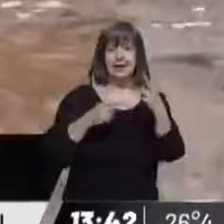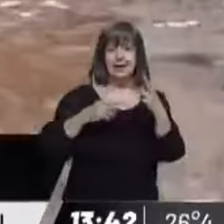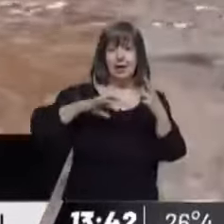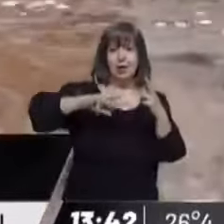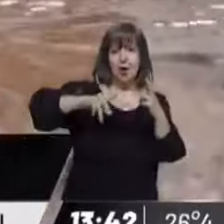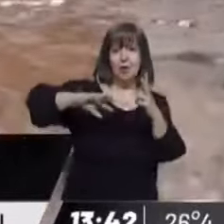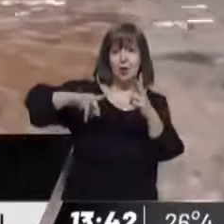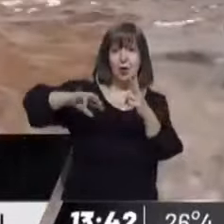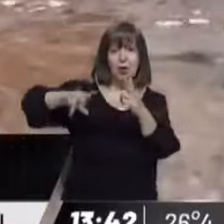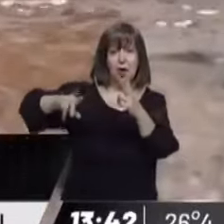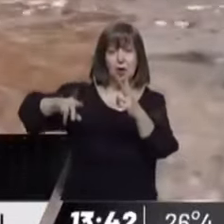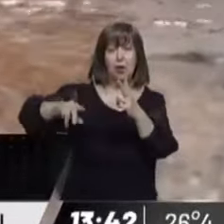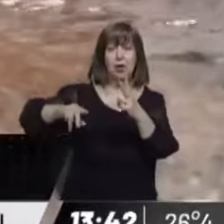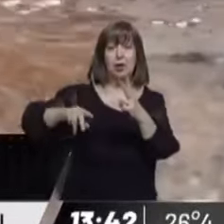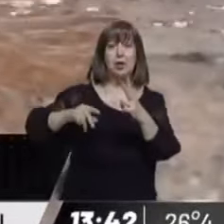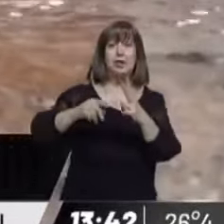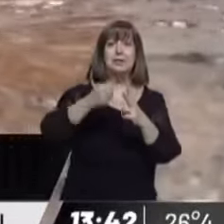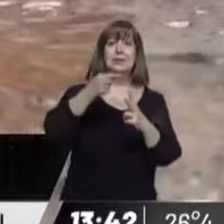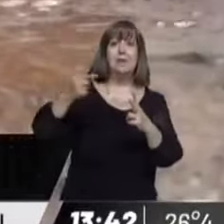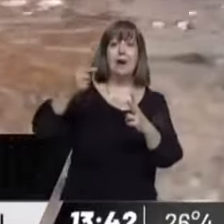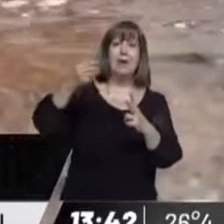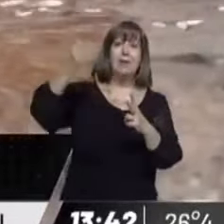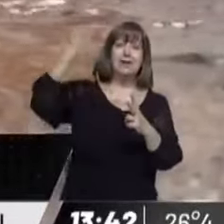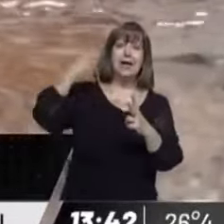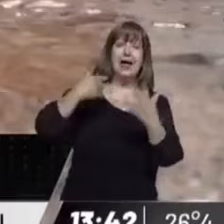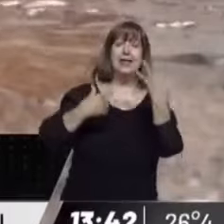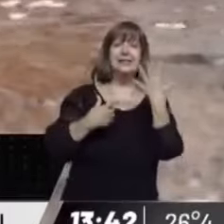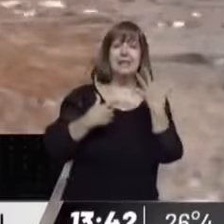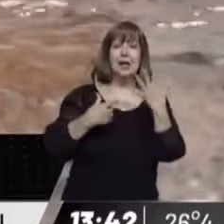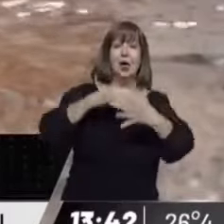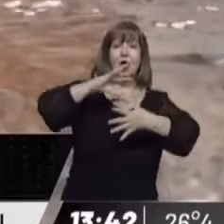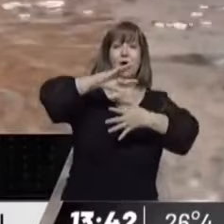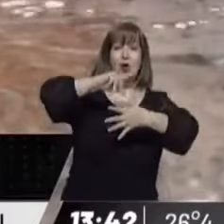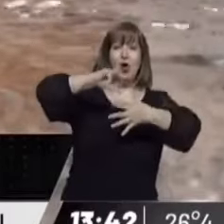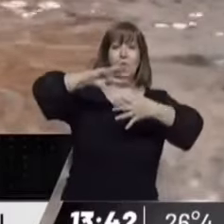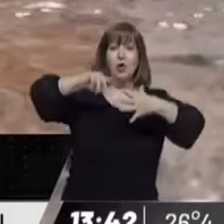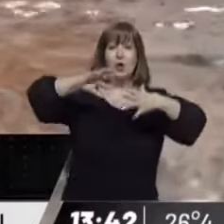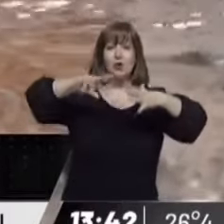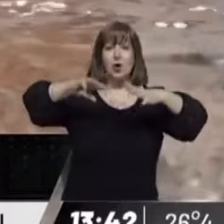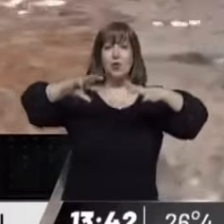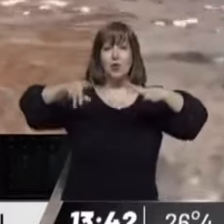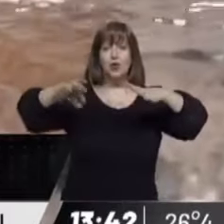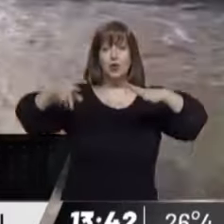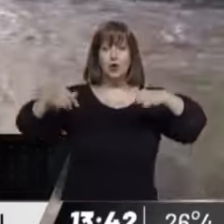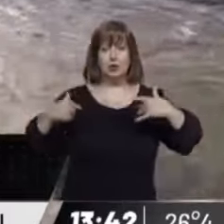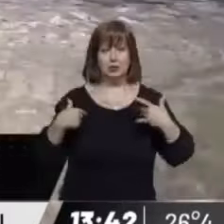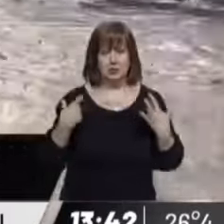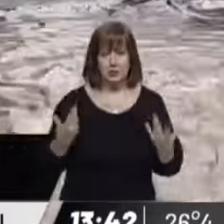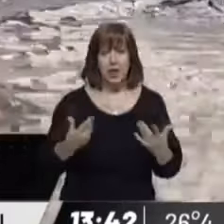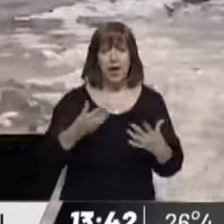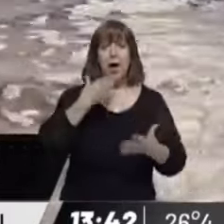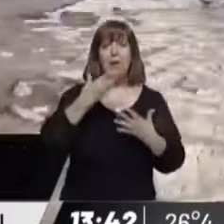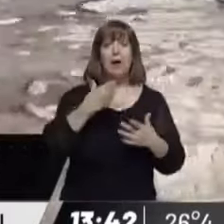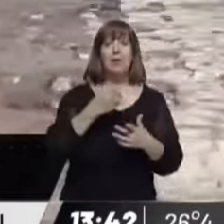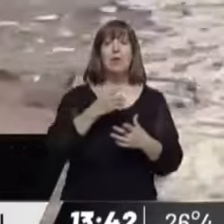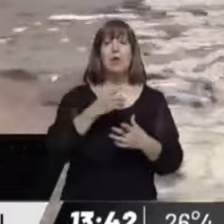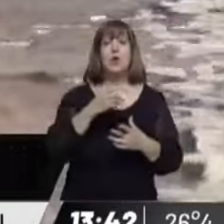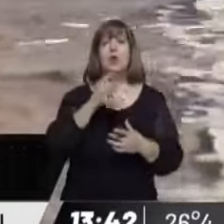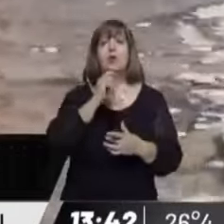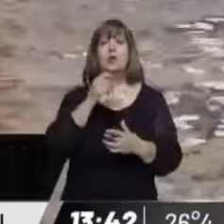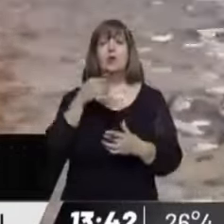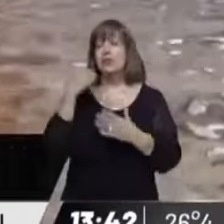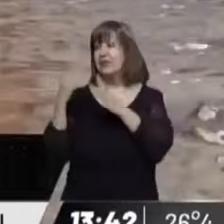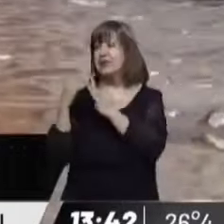embargo la semana pasada se registraron más de 5 en una misma cuadra. Van operando así por cuadras. Hablamos con una vecina de la zona y esto nos